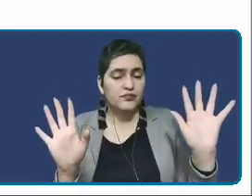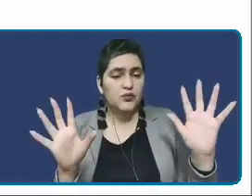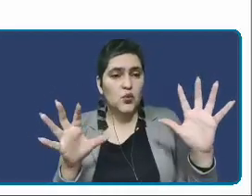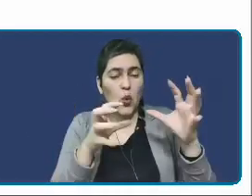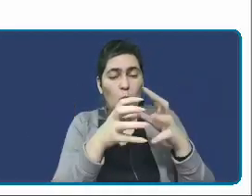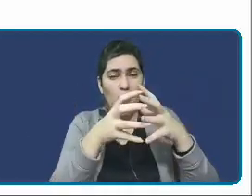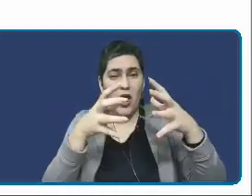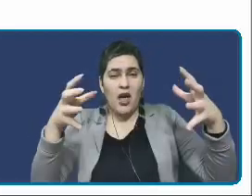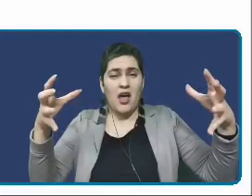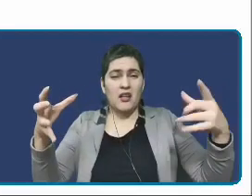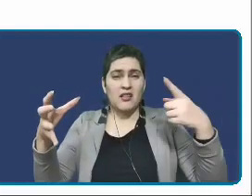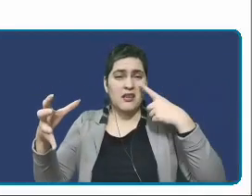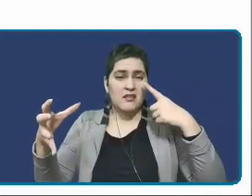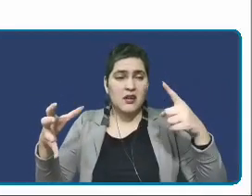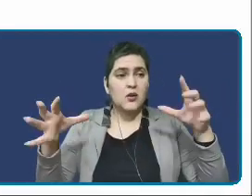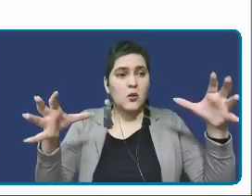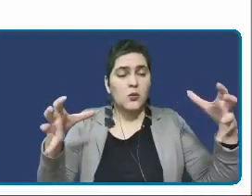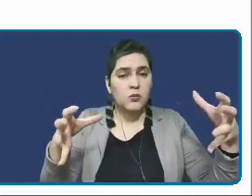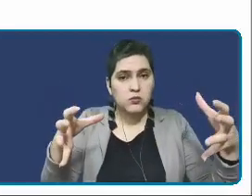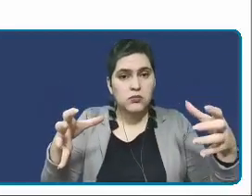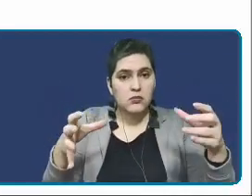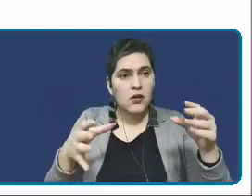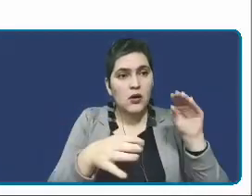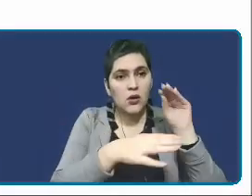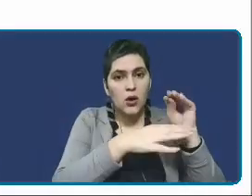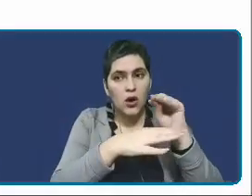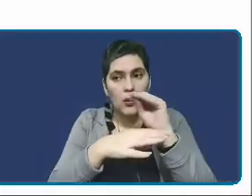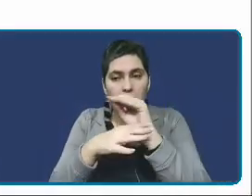les dieron estas intervenciones nutricionales, habían